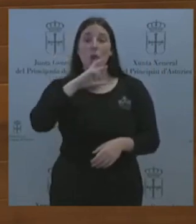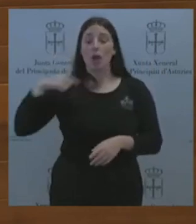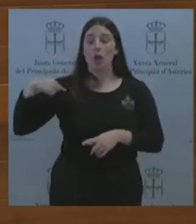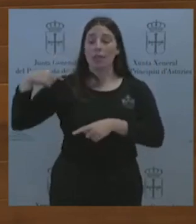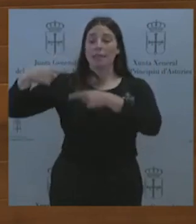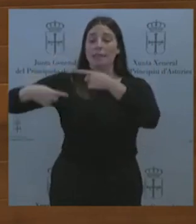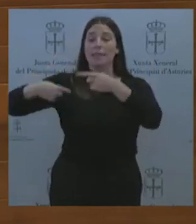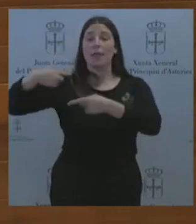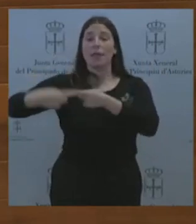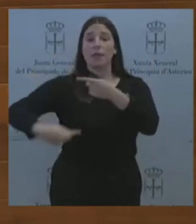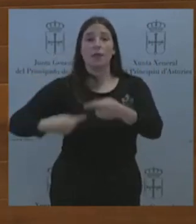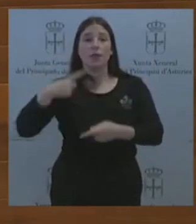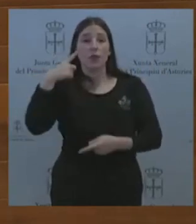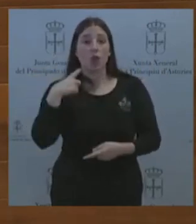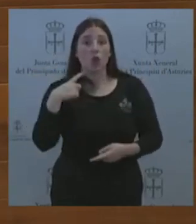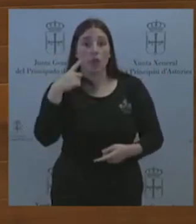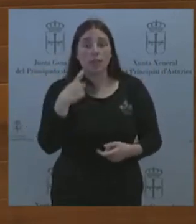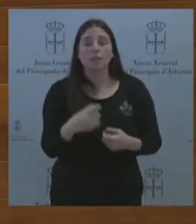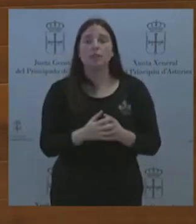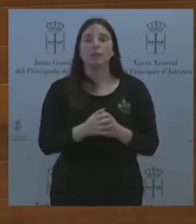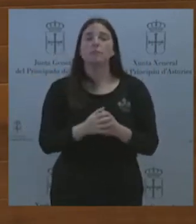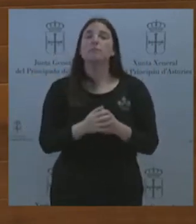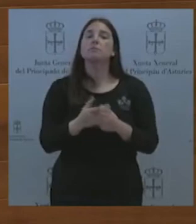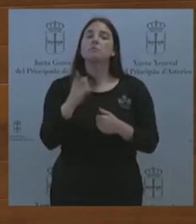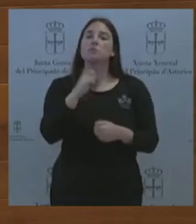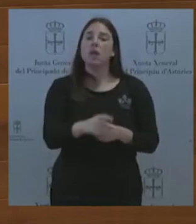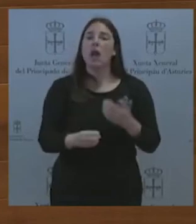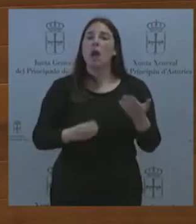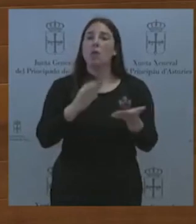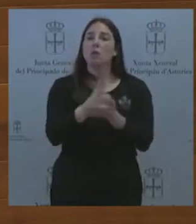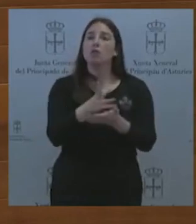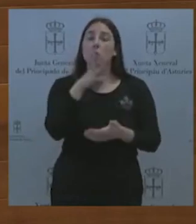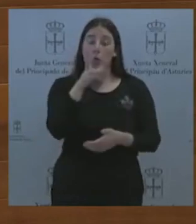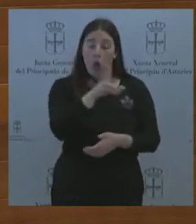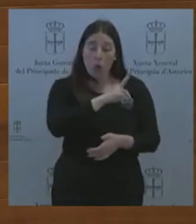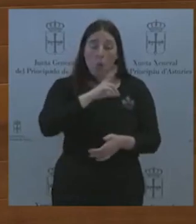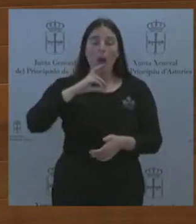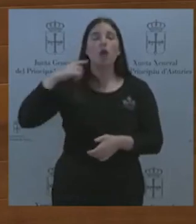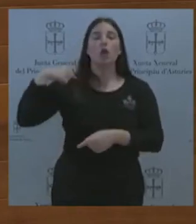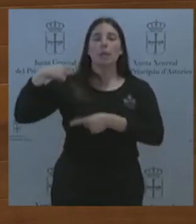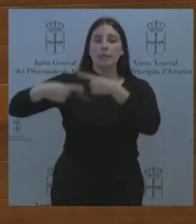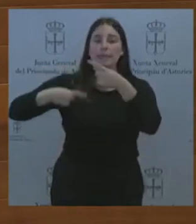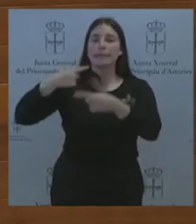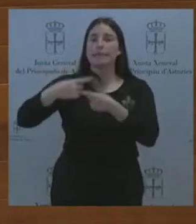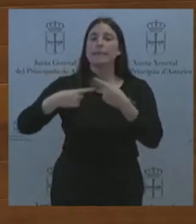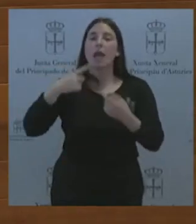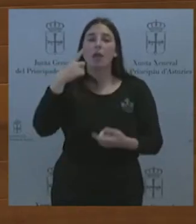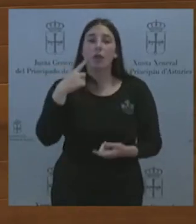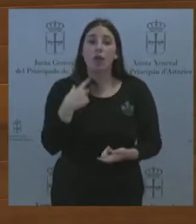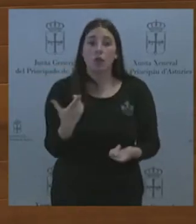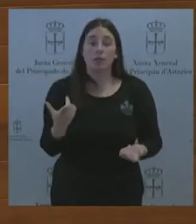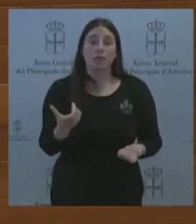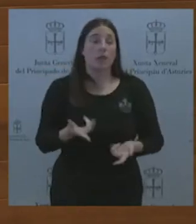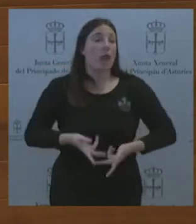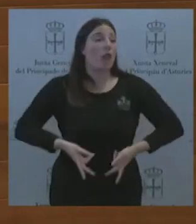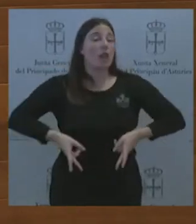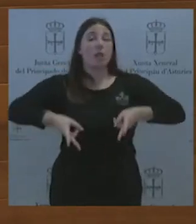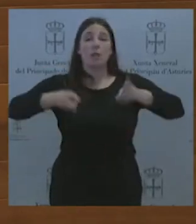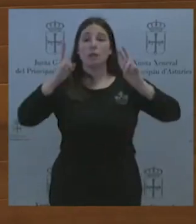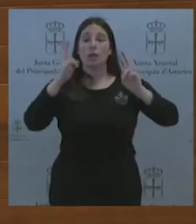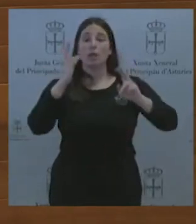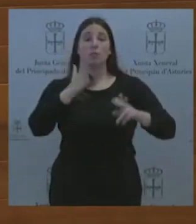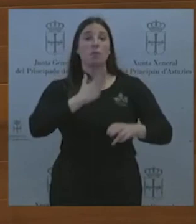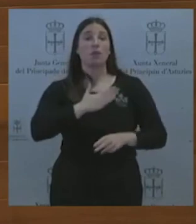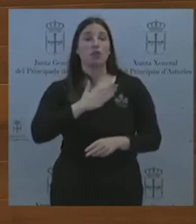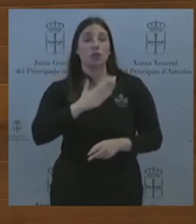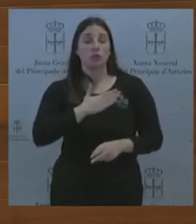Apuesta por el respeto a los valores y las tradiciones, por la libertad y el patriotismo. Vox apuesta, señorías, decididamente por